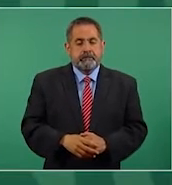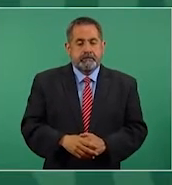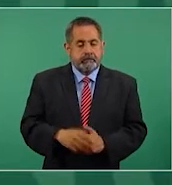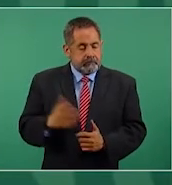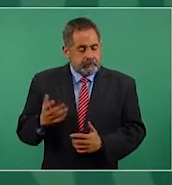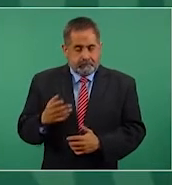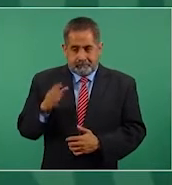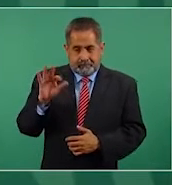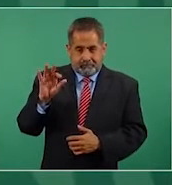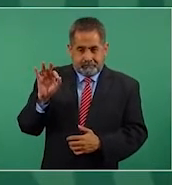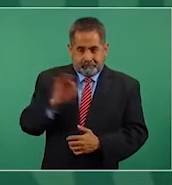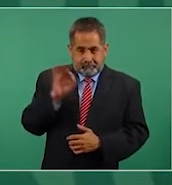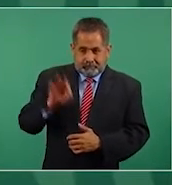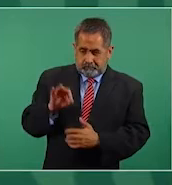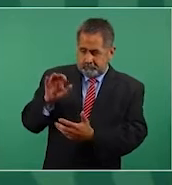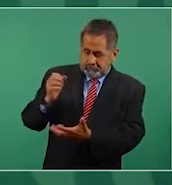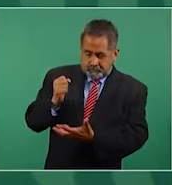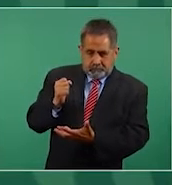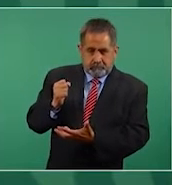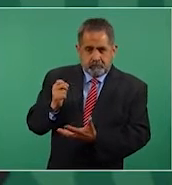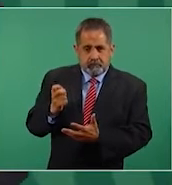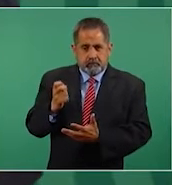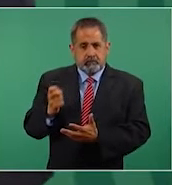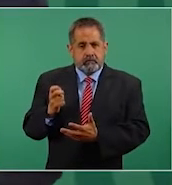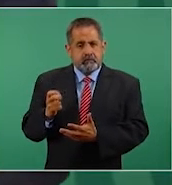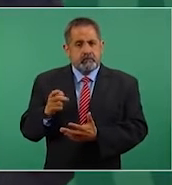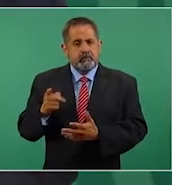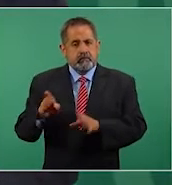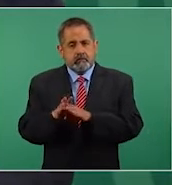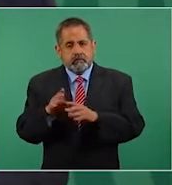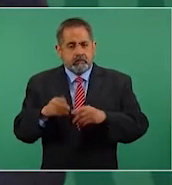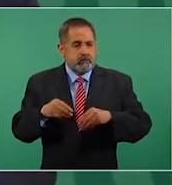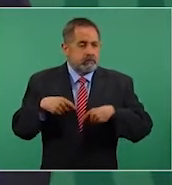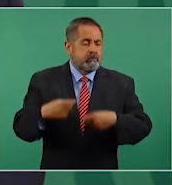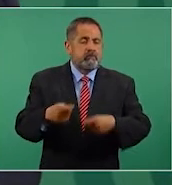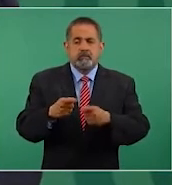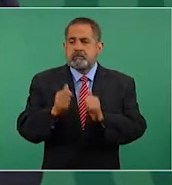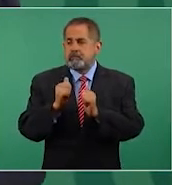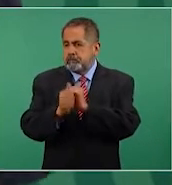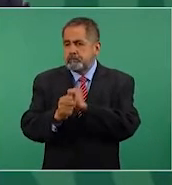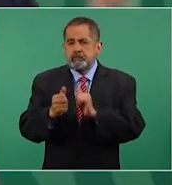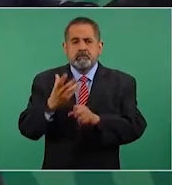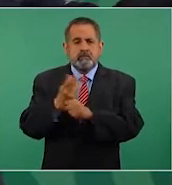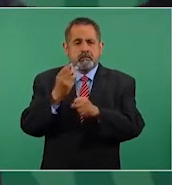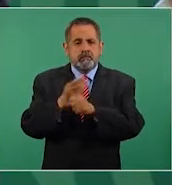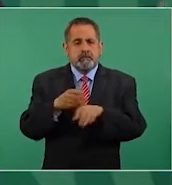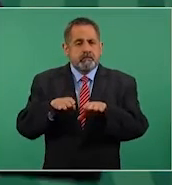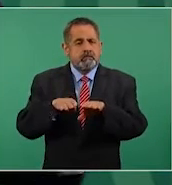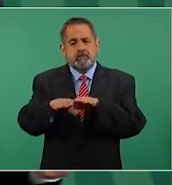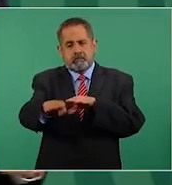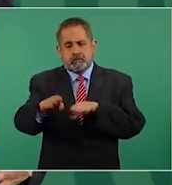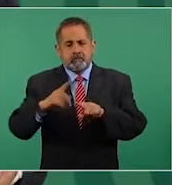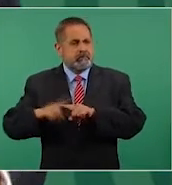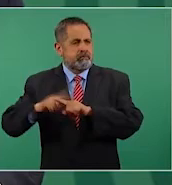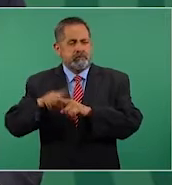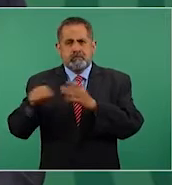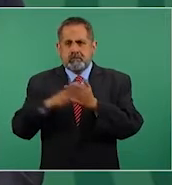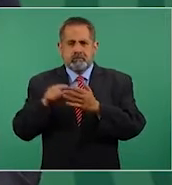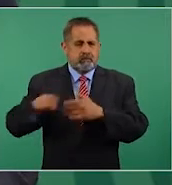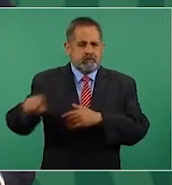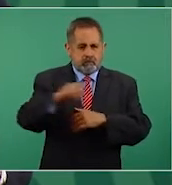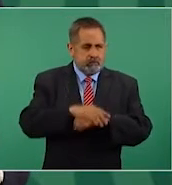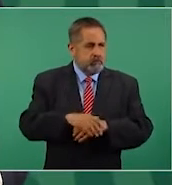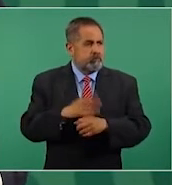Pues con ese 40%, con ese presupuesto se hacían carreteras en todos lados, y